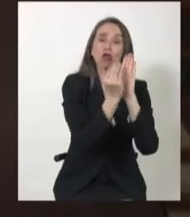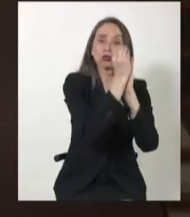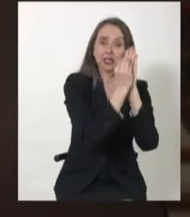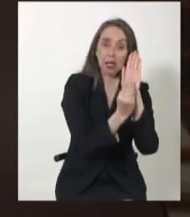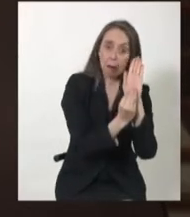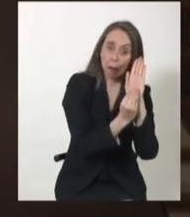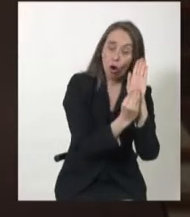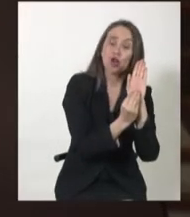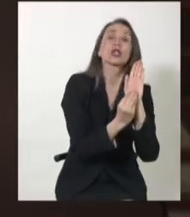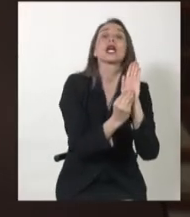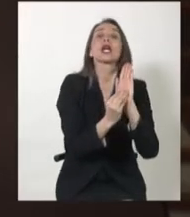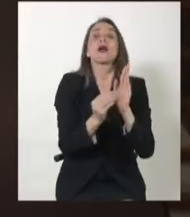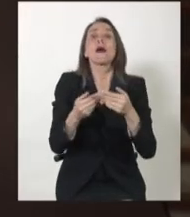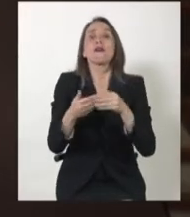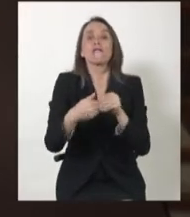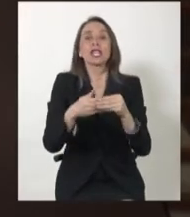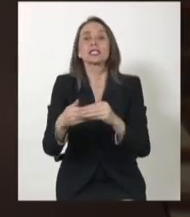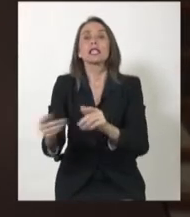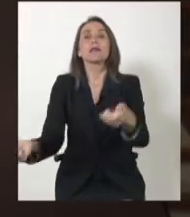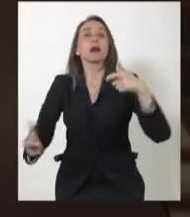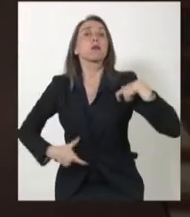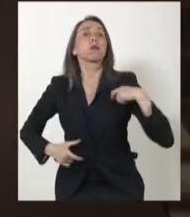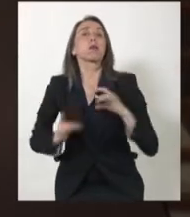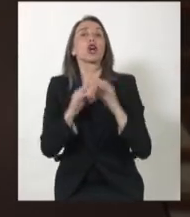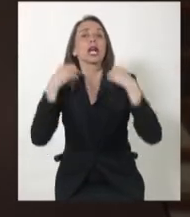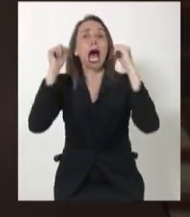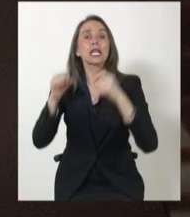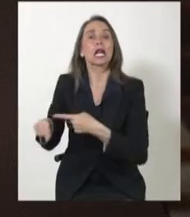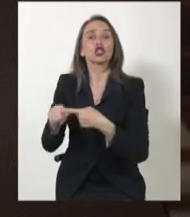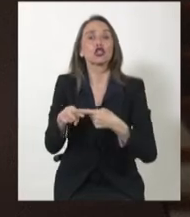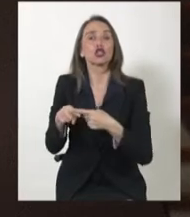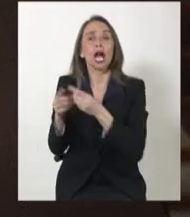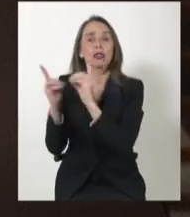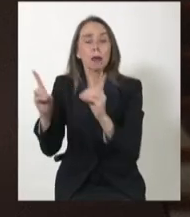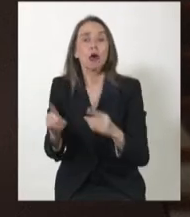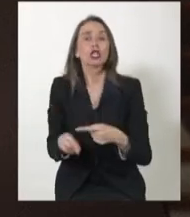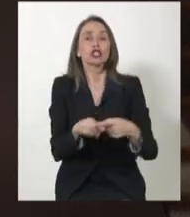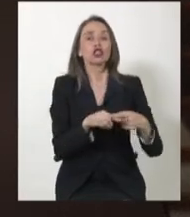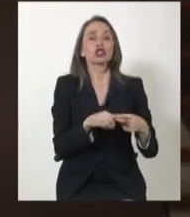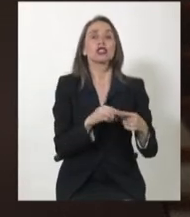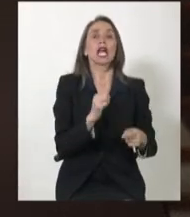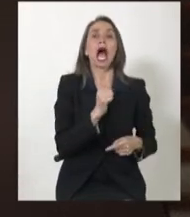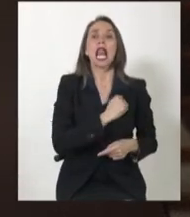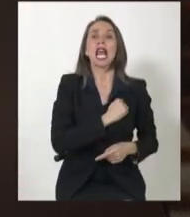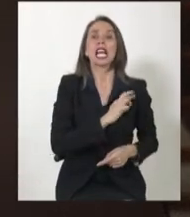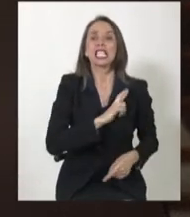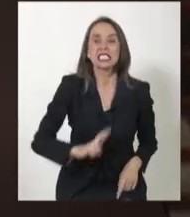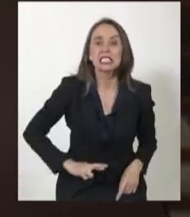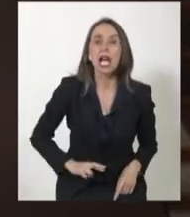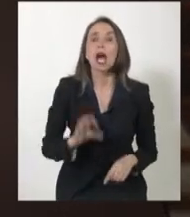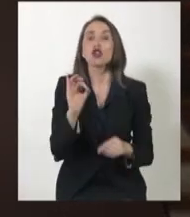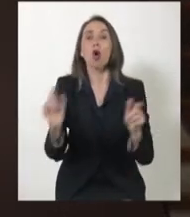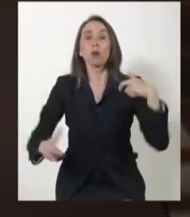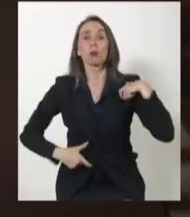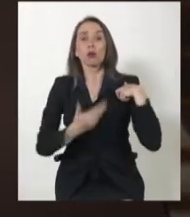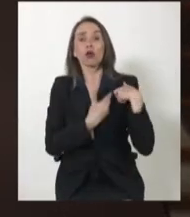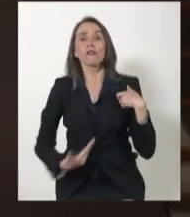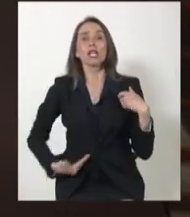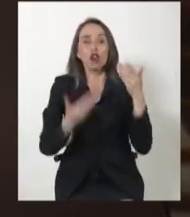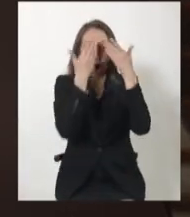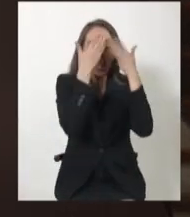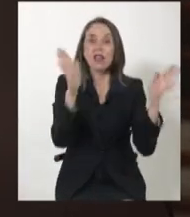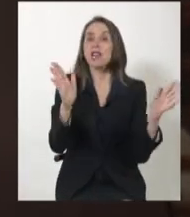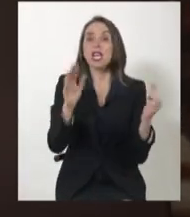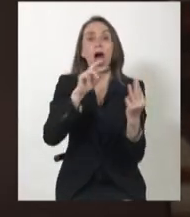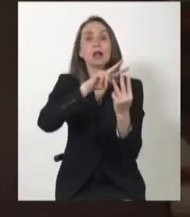sea que venga un gobierno socialdemócrata, socialcristiano o más bien de corte liberal, ¿ah? De corte liberal.